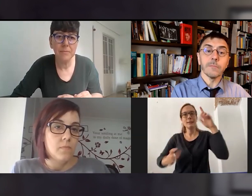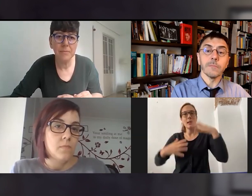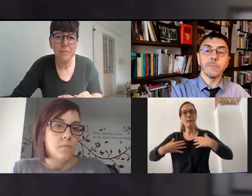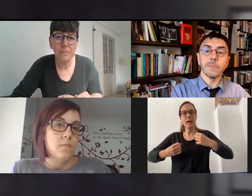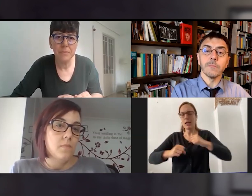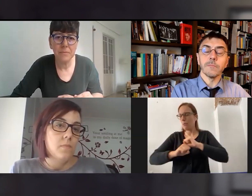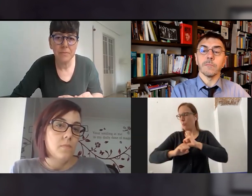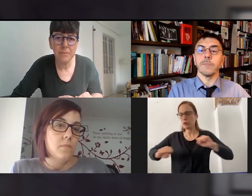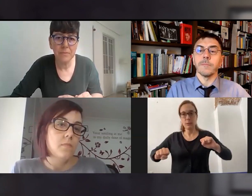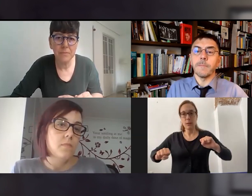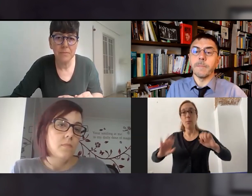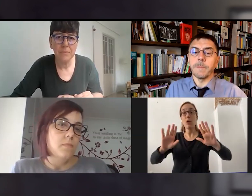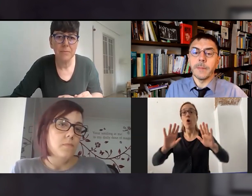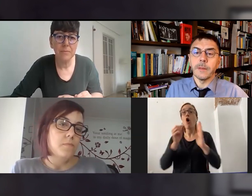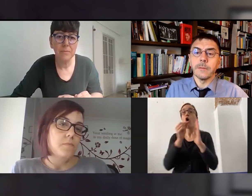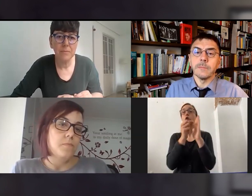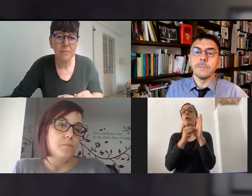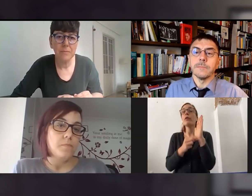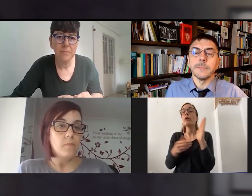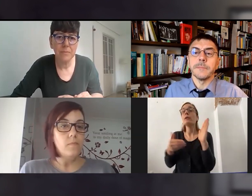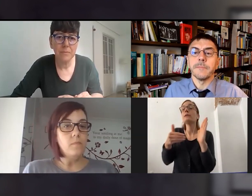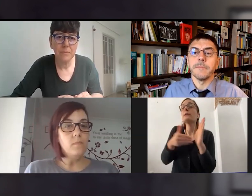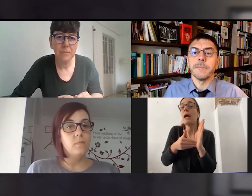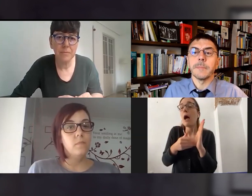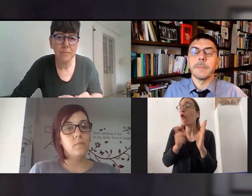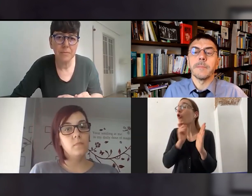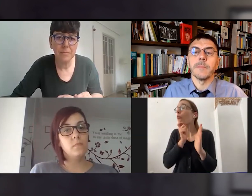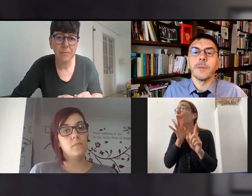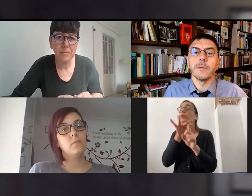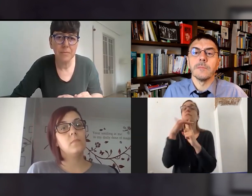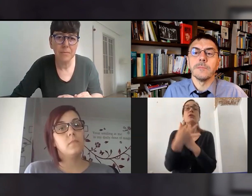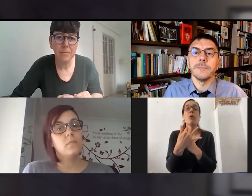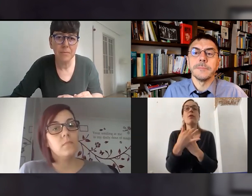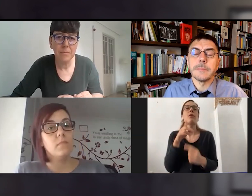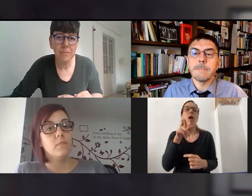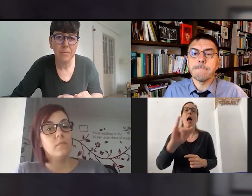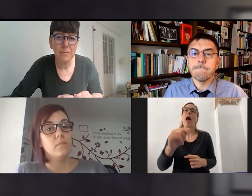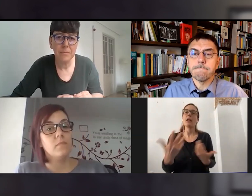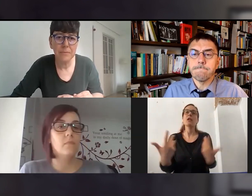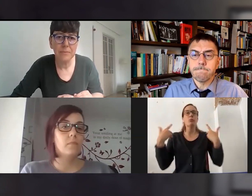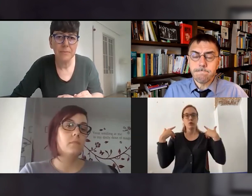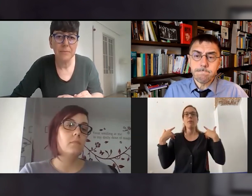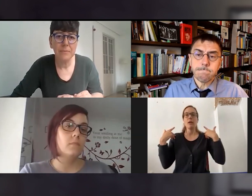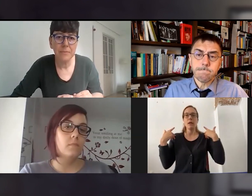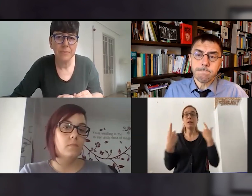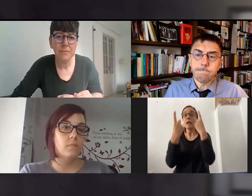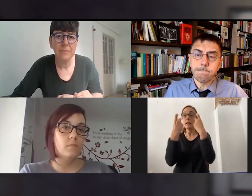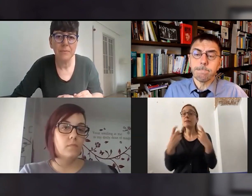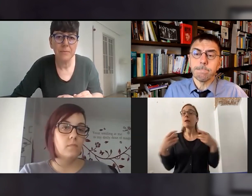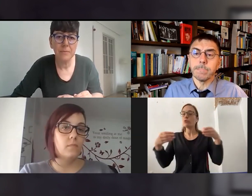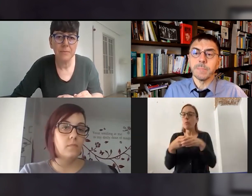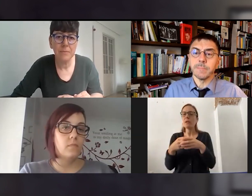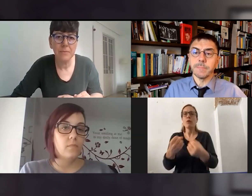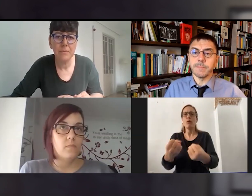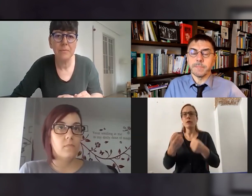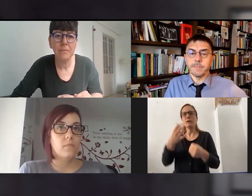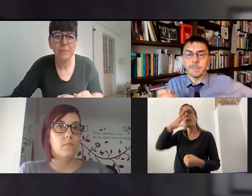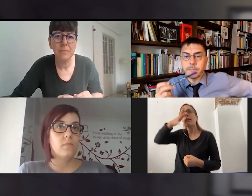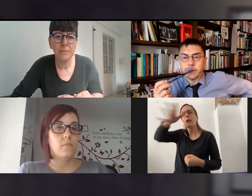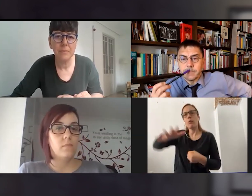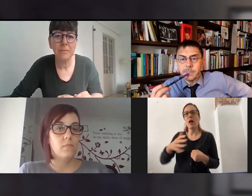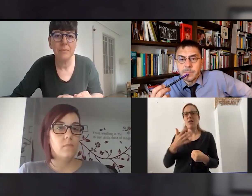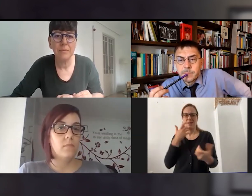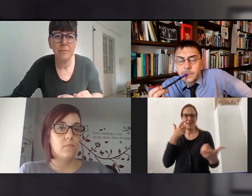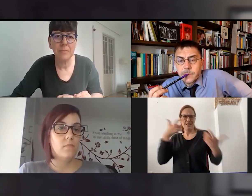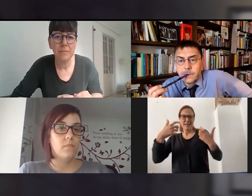tienen responsables. Y necesitamos un partido, necesitamos un Podemos fuerte que sea capaz de denunciarlo. Vemos como el espectáculo que está dando el PP